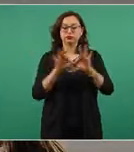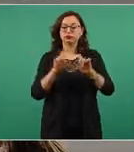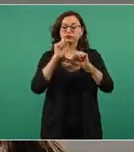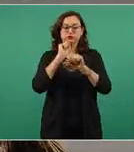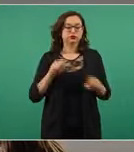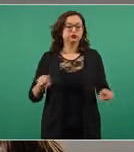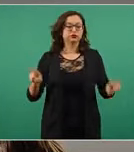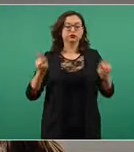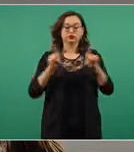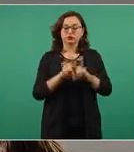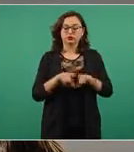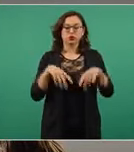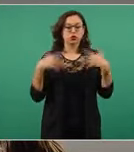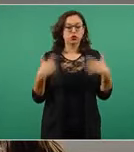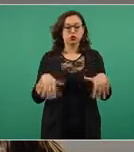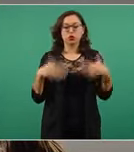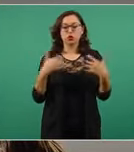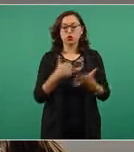ayudado muchísimo